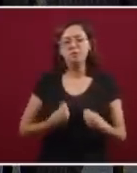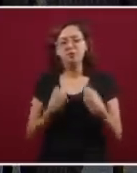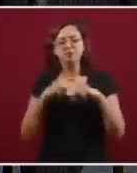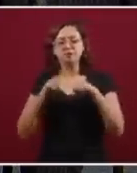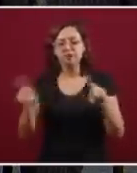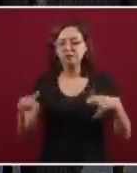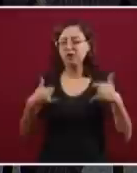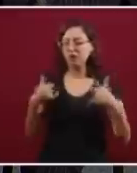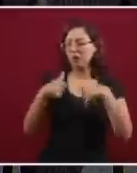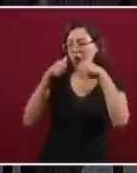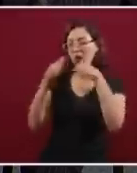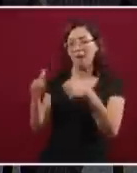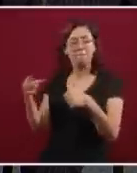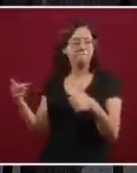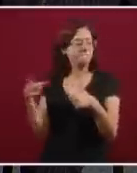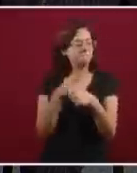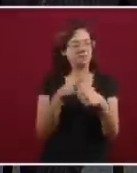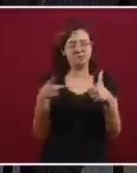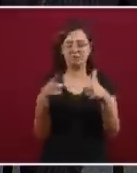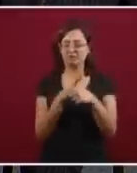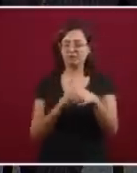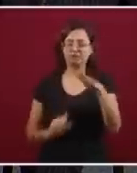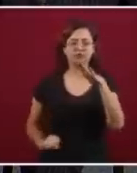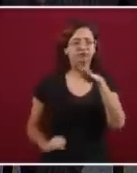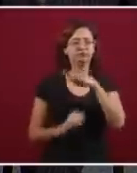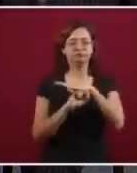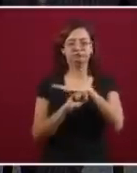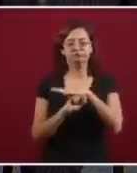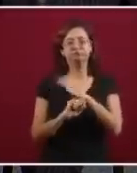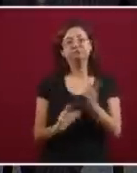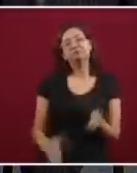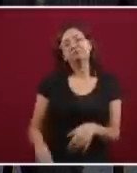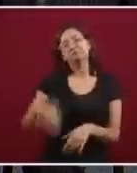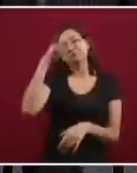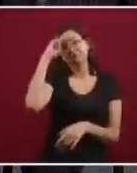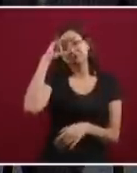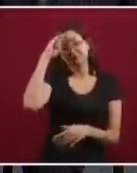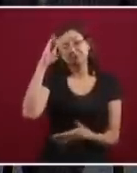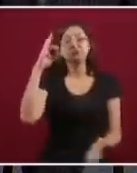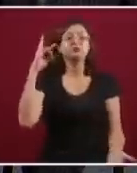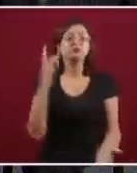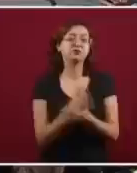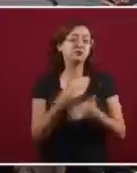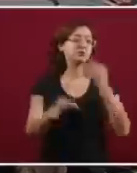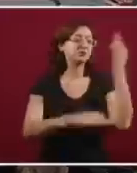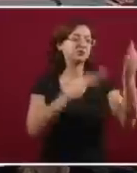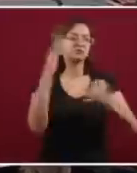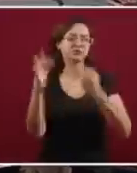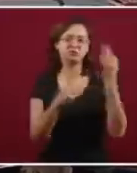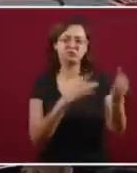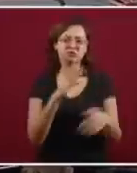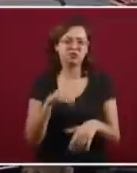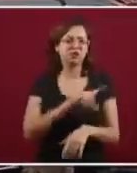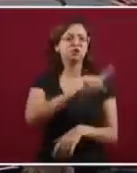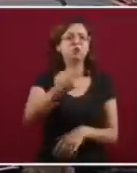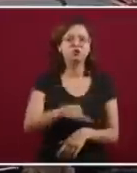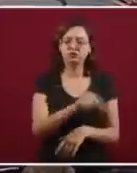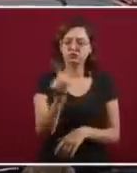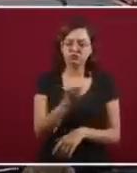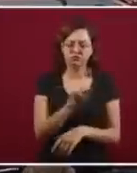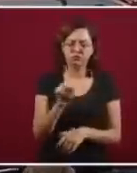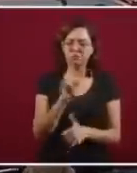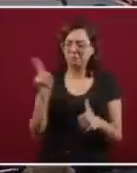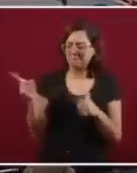los jóvenes esa es la base para que no se piense que nada más se atienden los efectos tenemos que atender